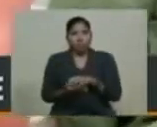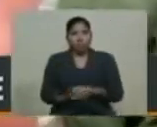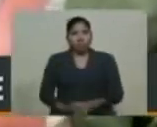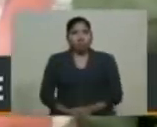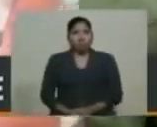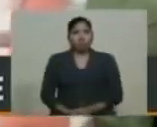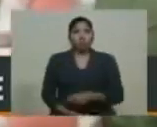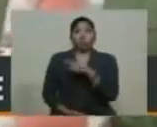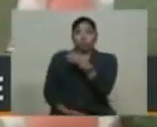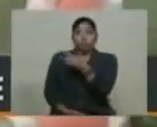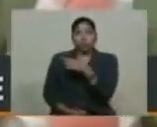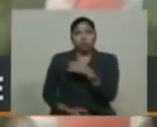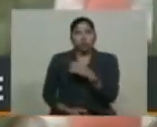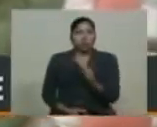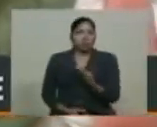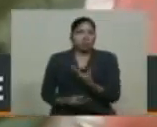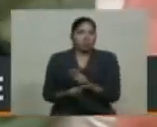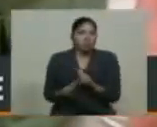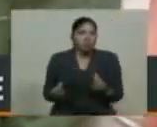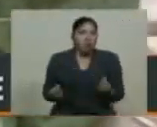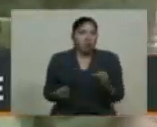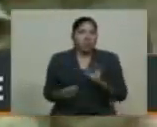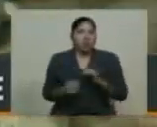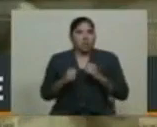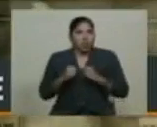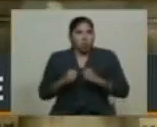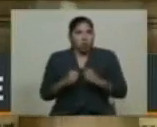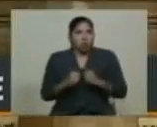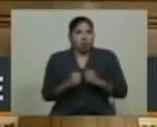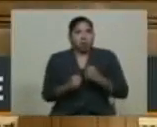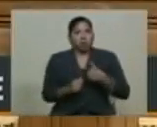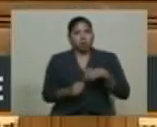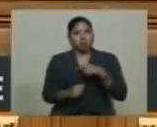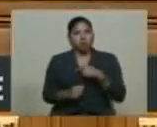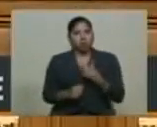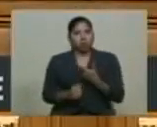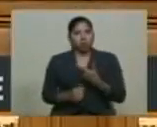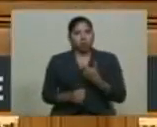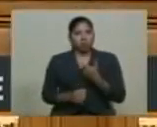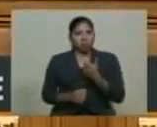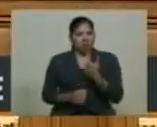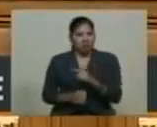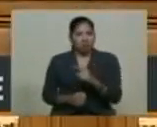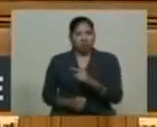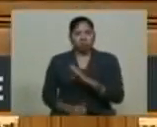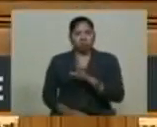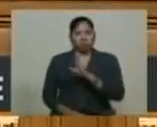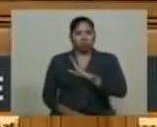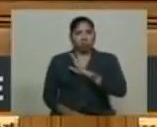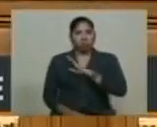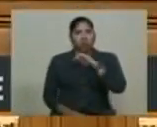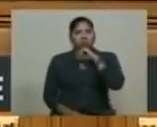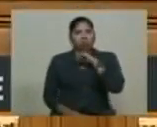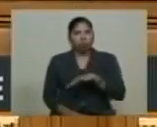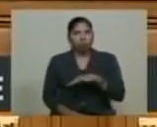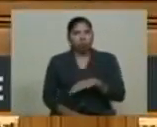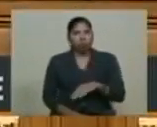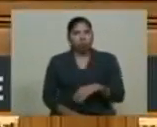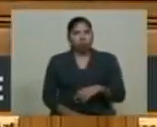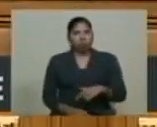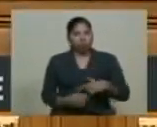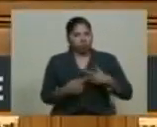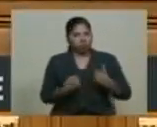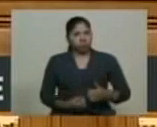sean estos duros o blandos, nosotros tenemos una hermosa historia escrita con la sangre y el coraje de